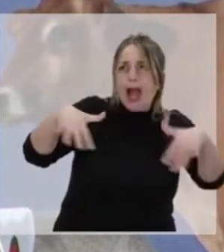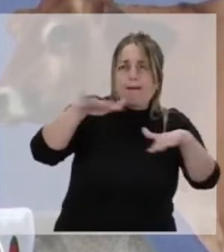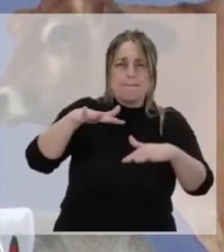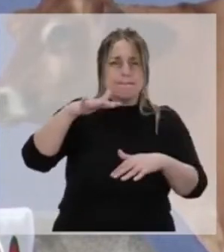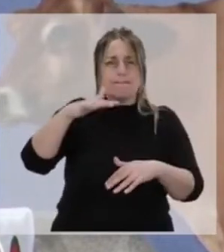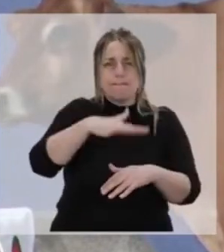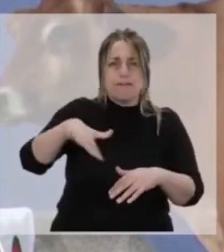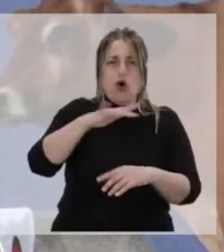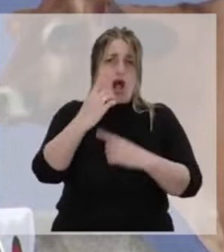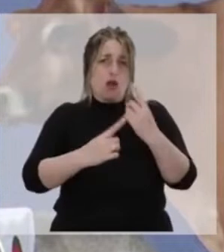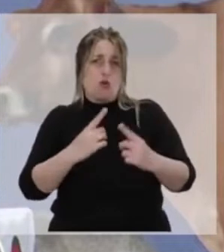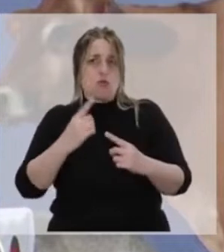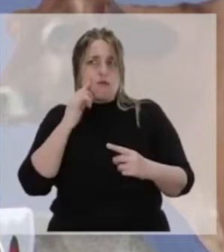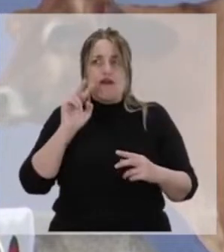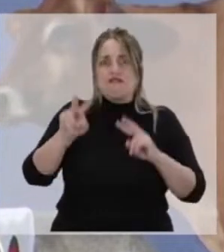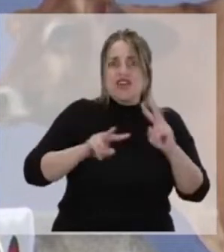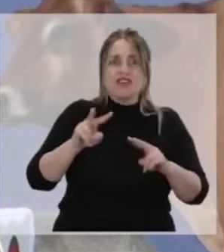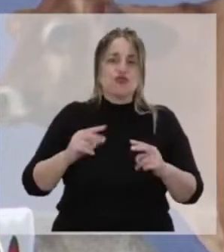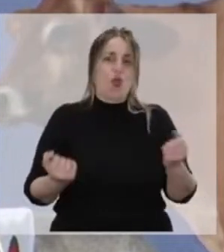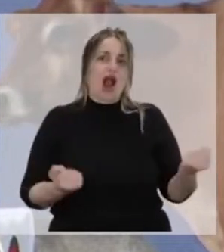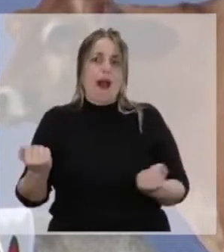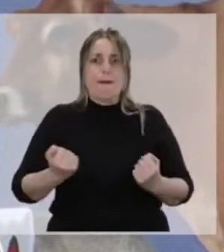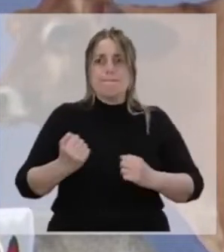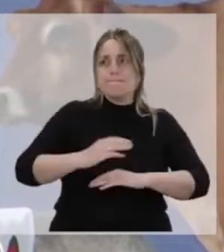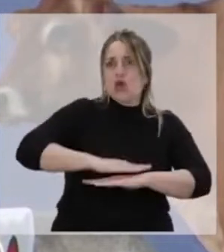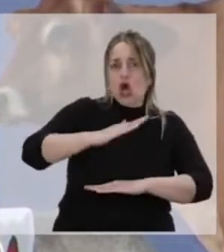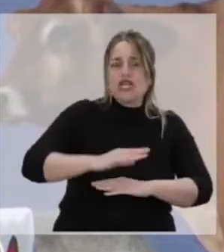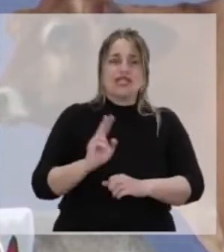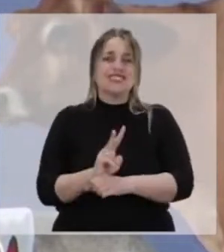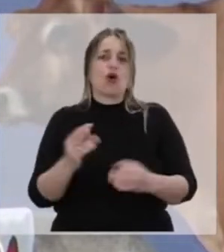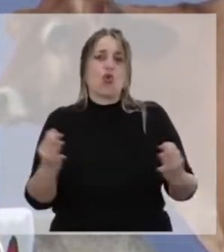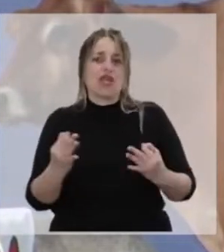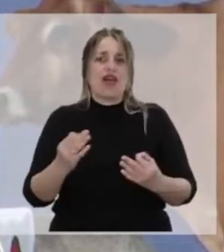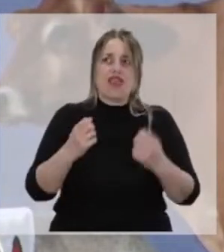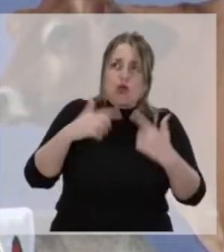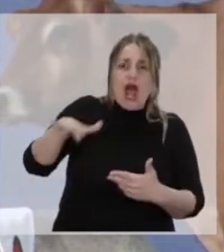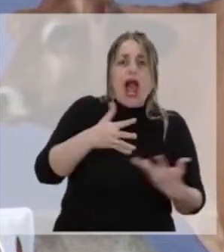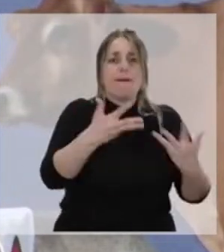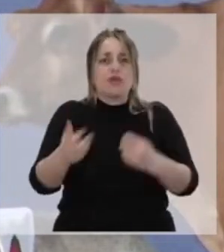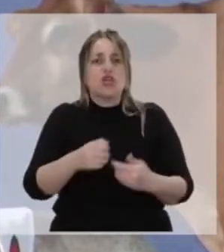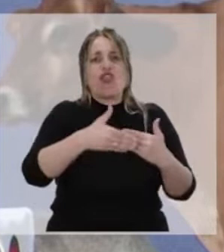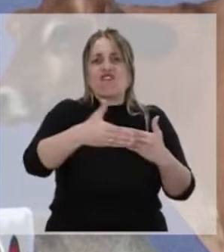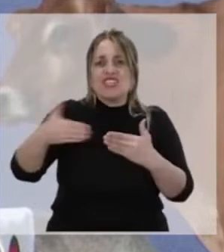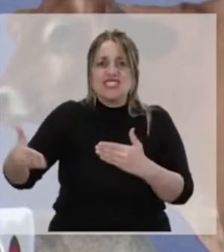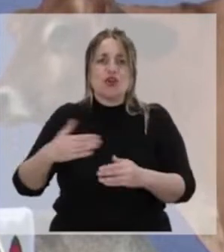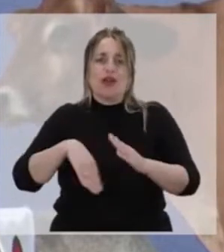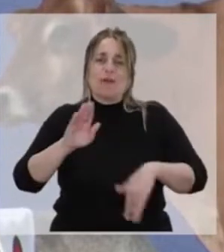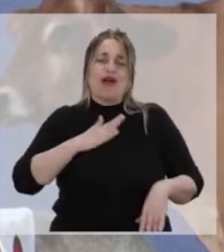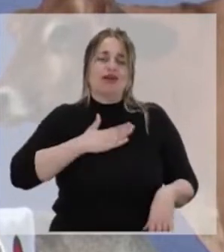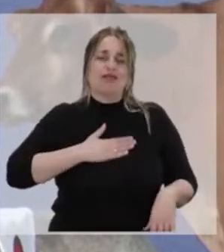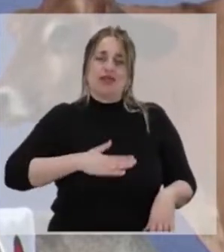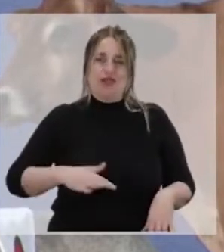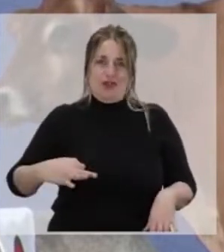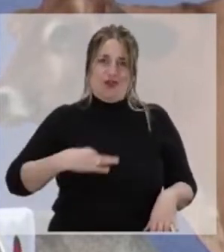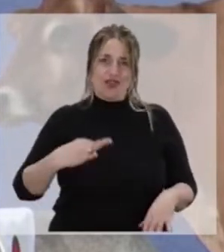bien perdidos que no sabían que yo andaba me he cruzado con la camioneta de la dirección de seguridad rural asistiendo a los vecinos para que puedan